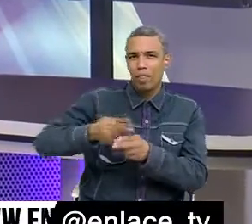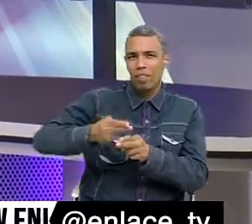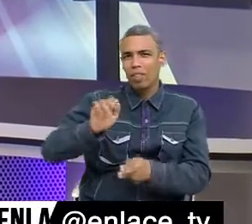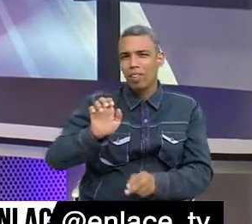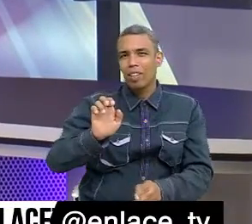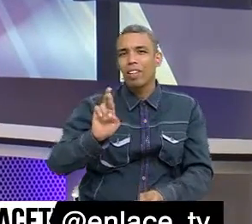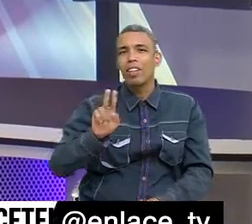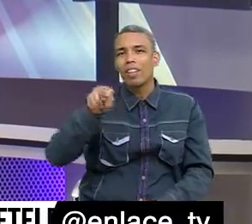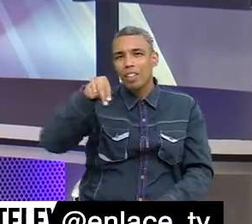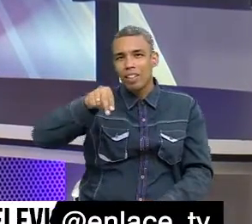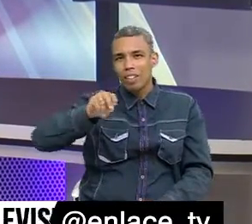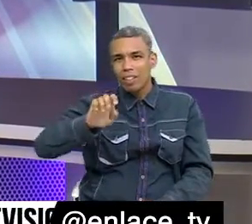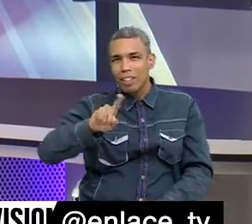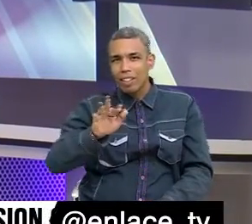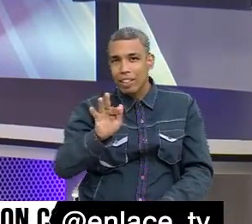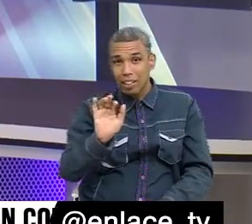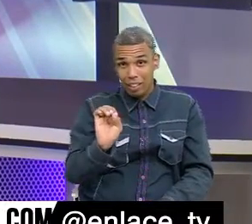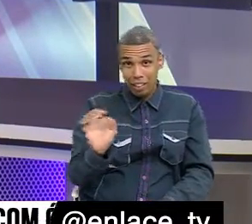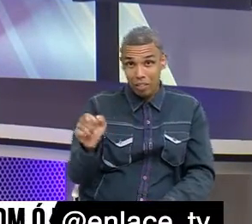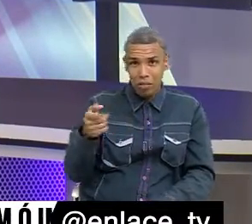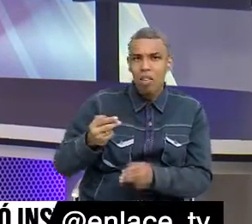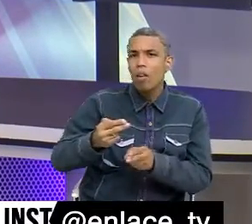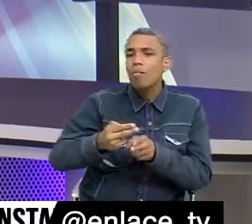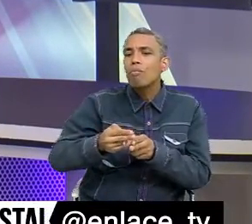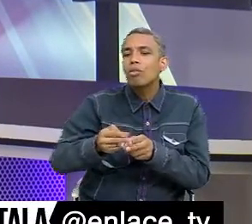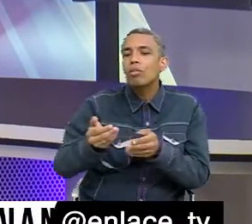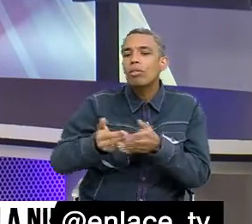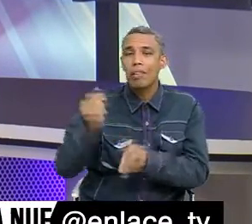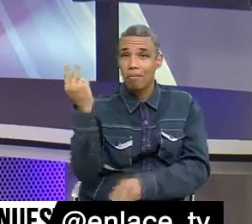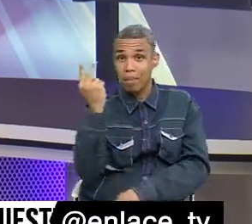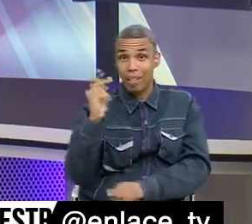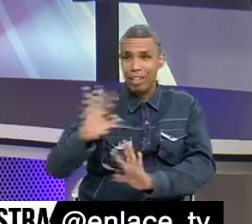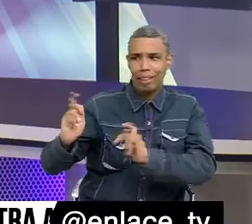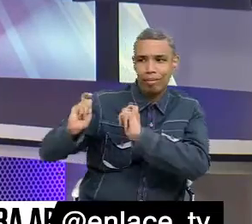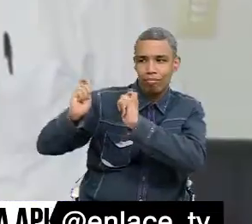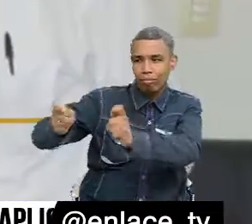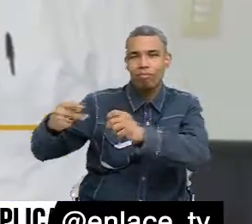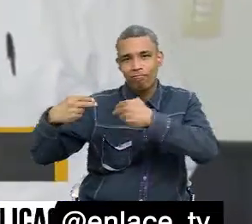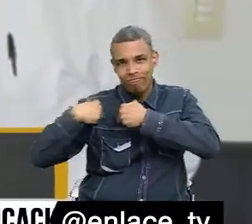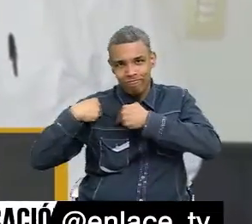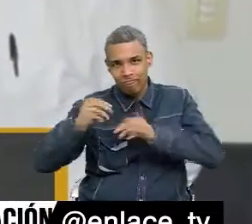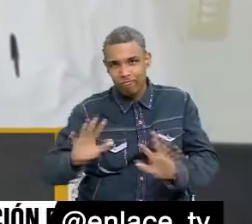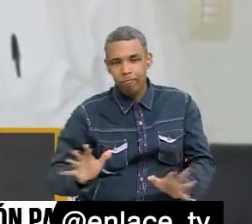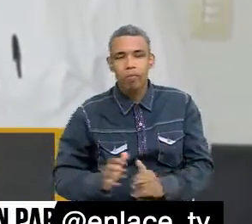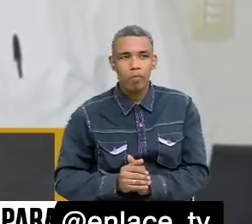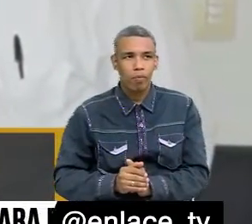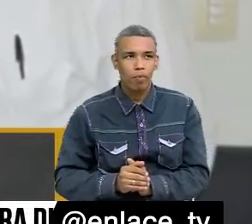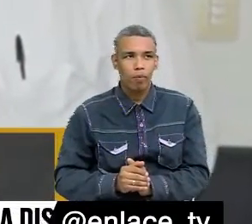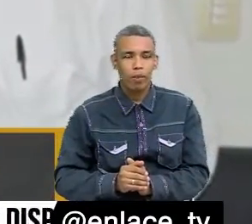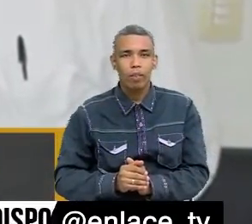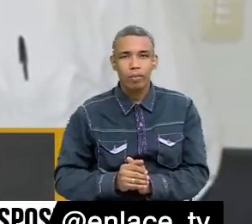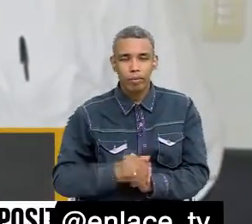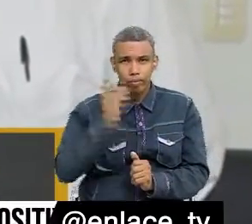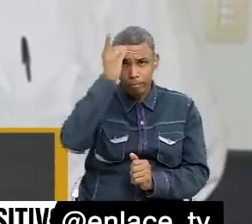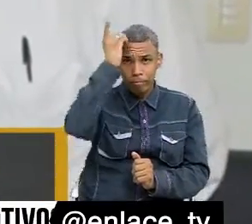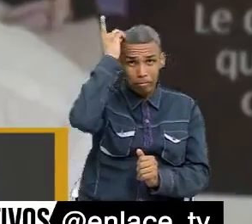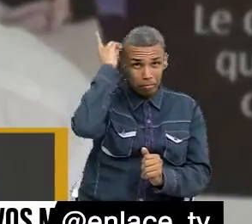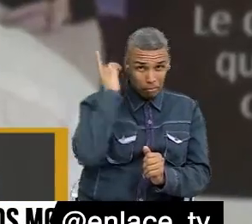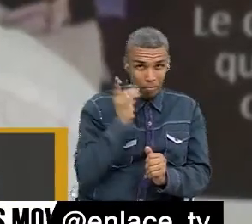realizarán este viernes 1 de julio la posesión oficial de su cargo. El alcalde encargado Diego Armando Acosta hizo oficial